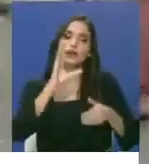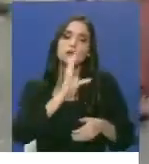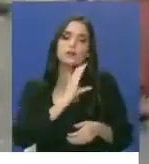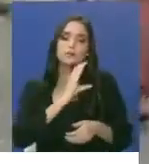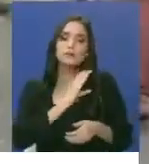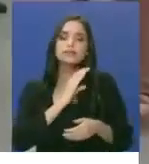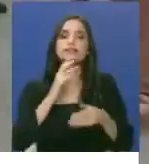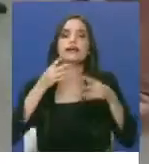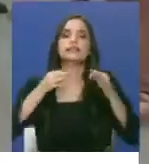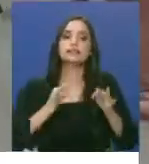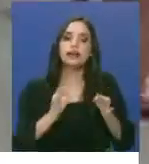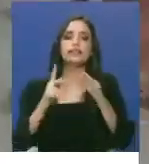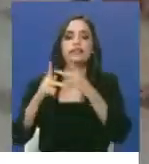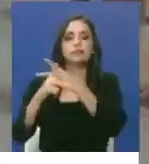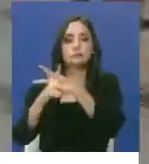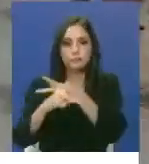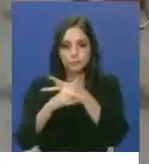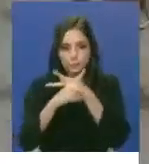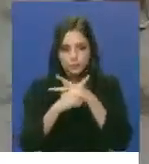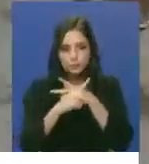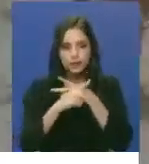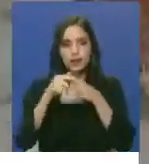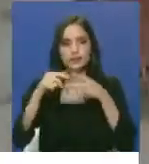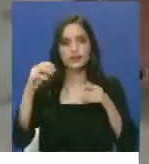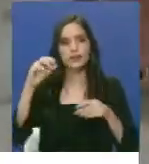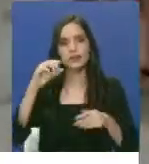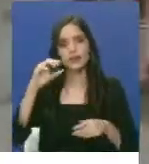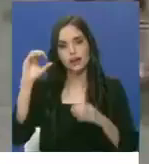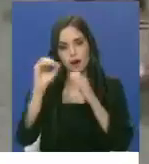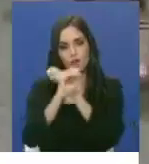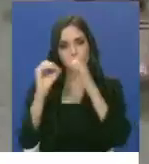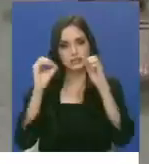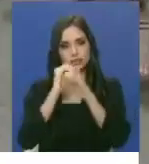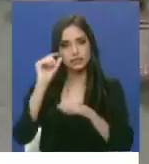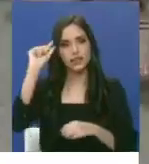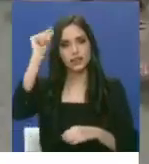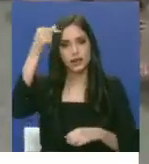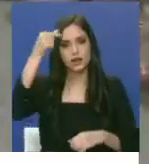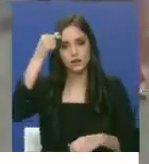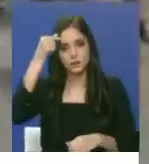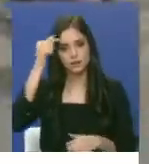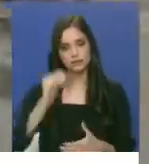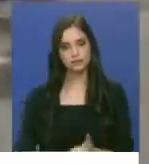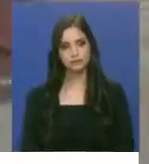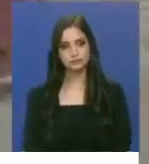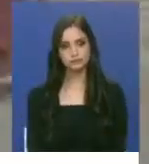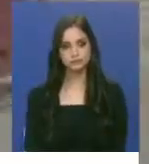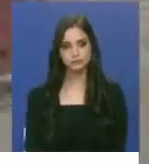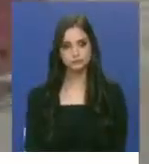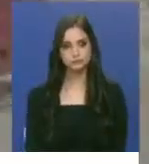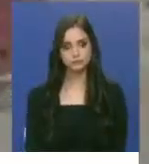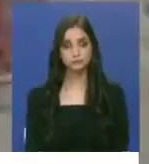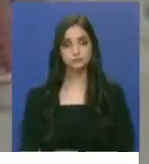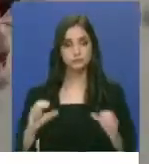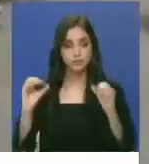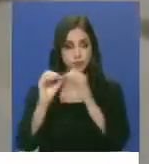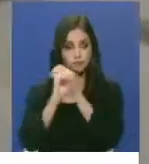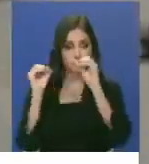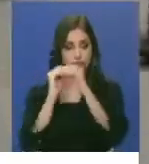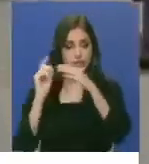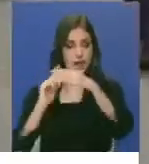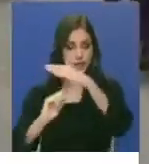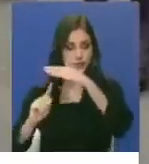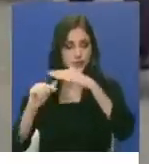se pase a mayores. Aquí no se encuentran las autoridades de la gobernación porque se encuentran con el presidente de la República en lo que es la orden